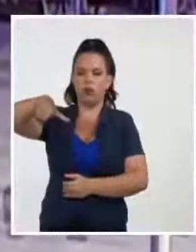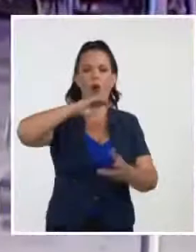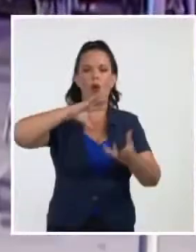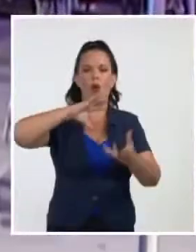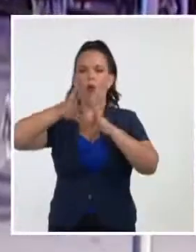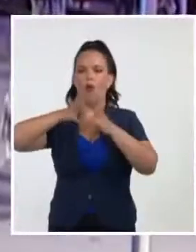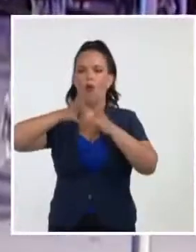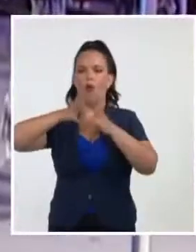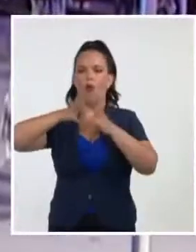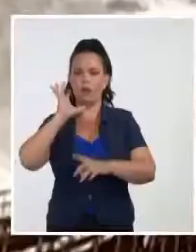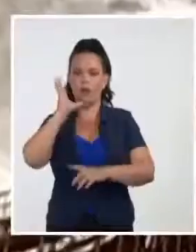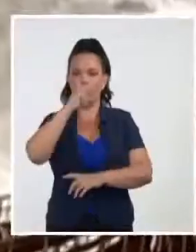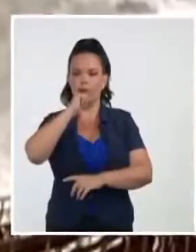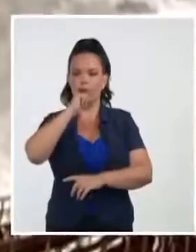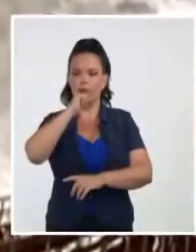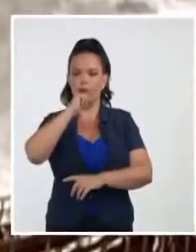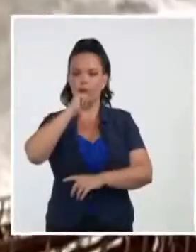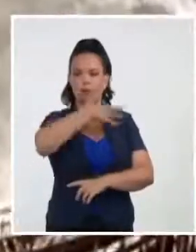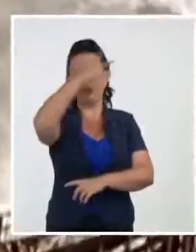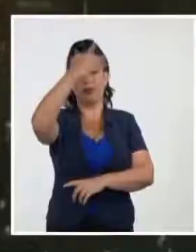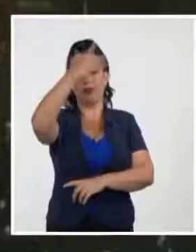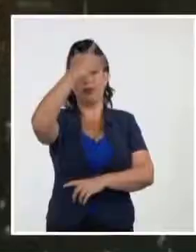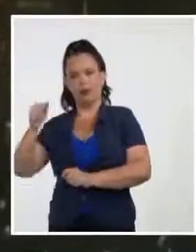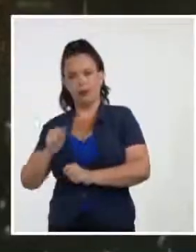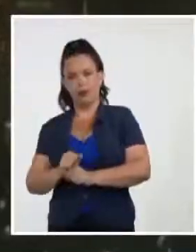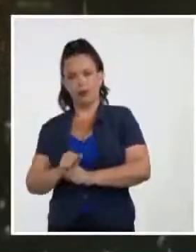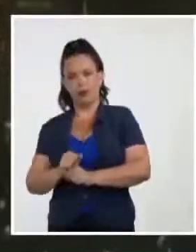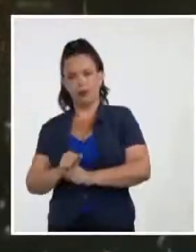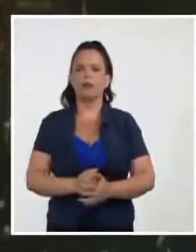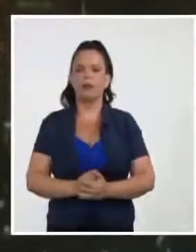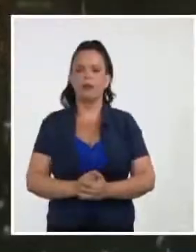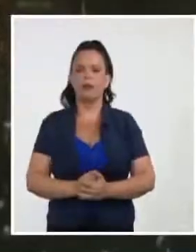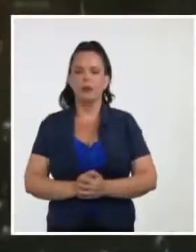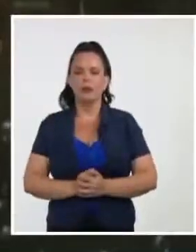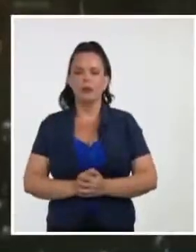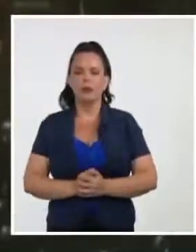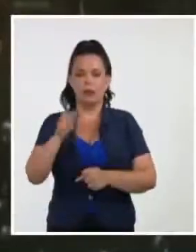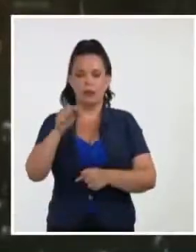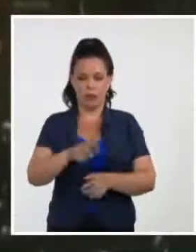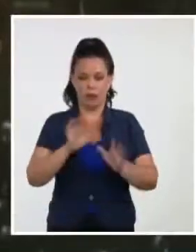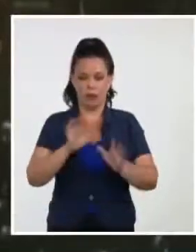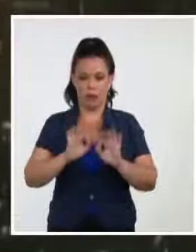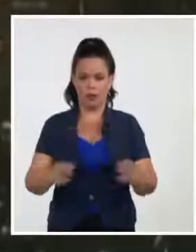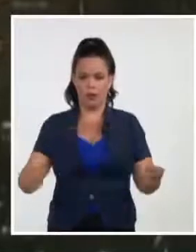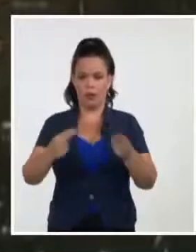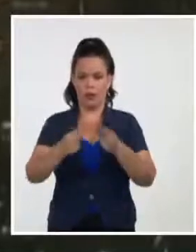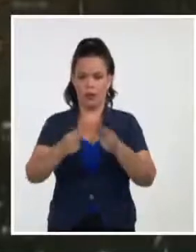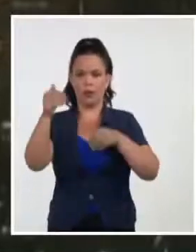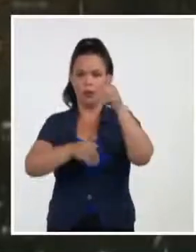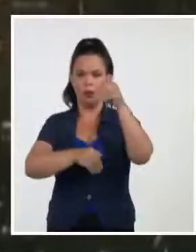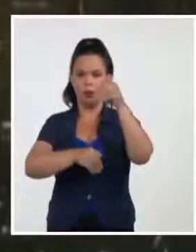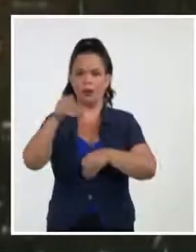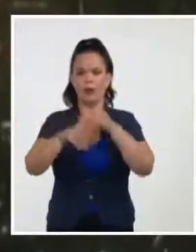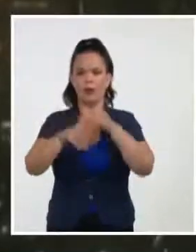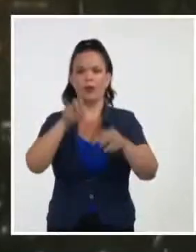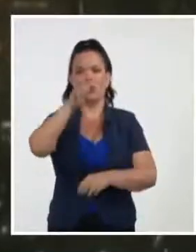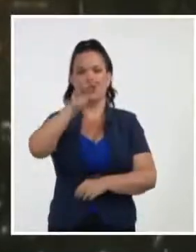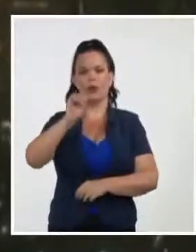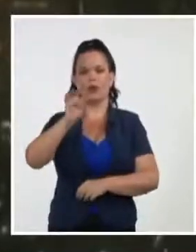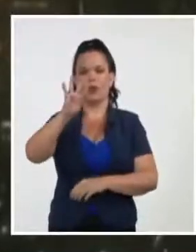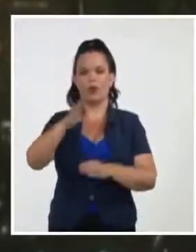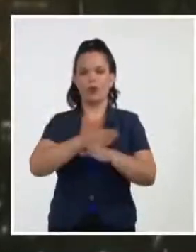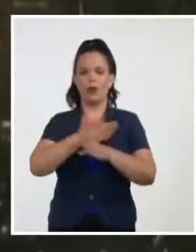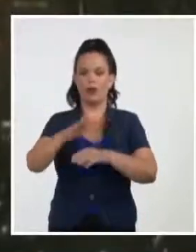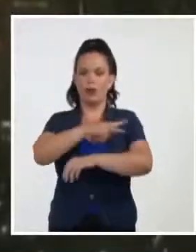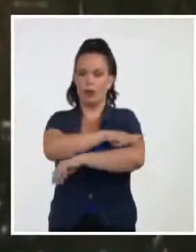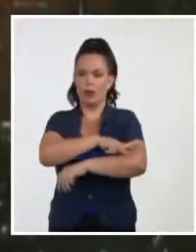con el encendido de la llama olímpica en el pebetero. Los Juegos Olímpicos cuentan con la participación de 204 países en 42 disciplinas